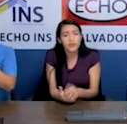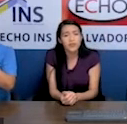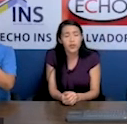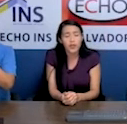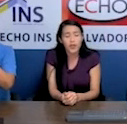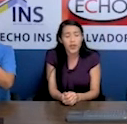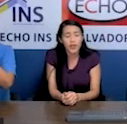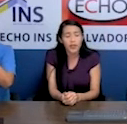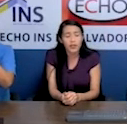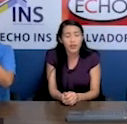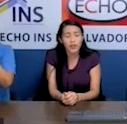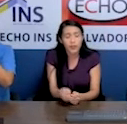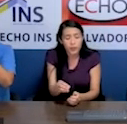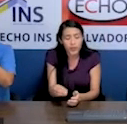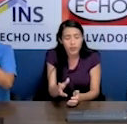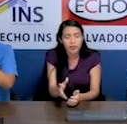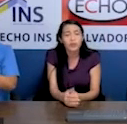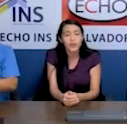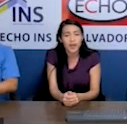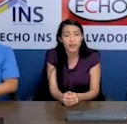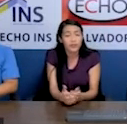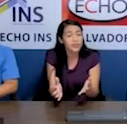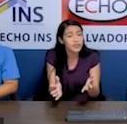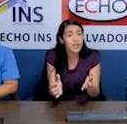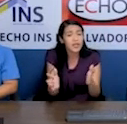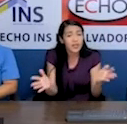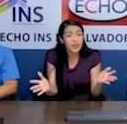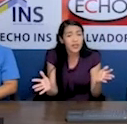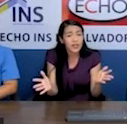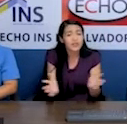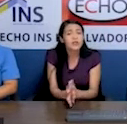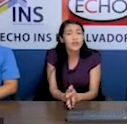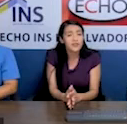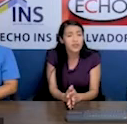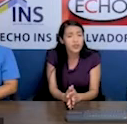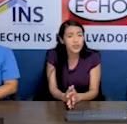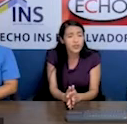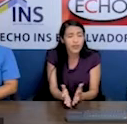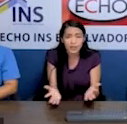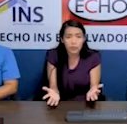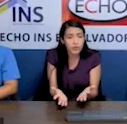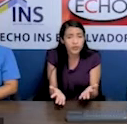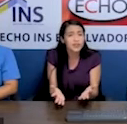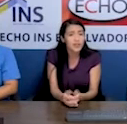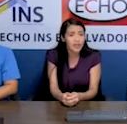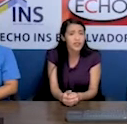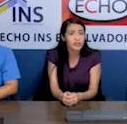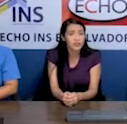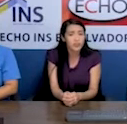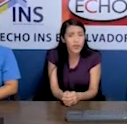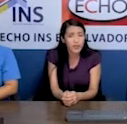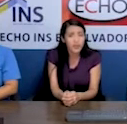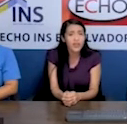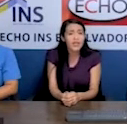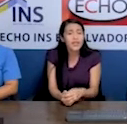un beneficio muy documentado. Entonces, les traigo esta dosis que es muy utilizada de